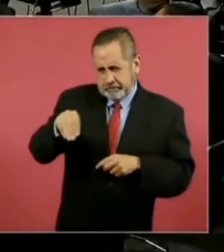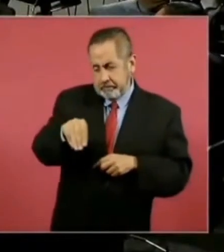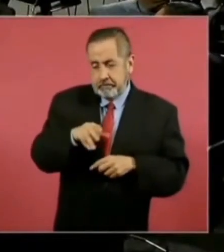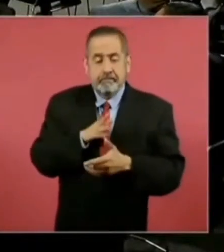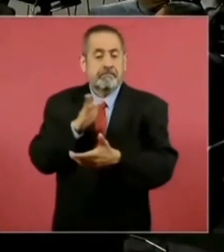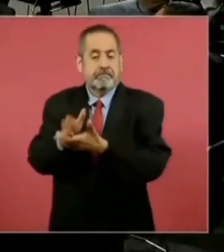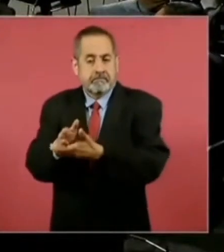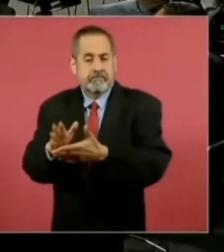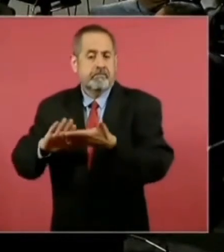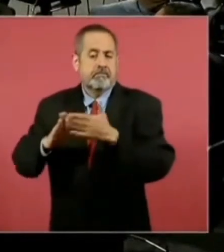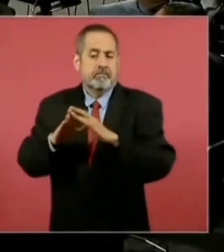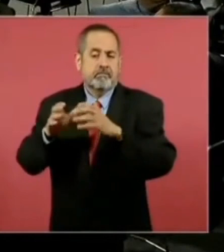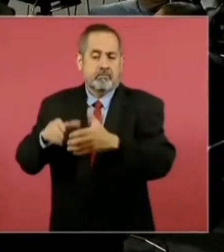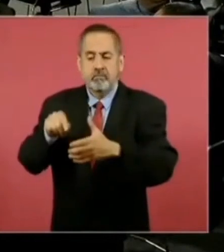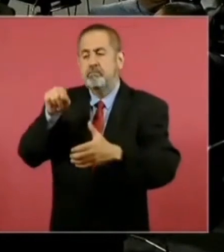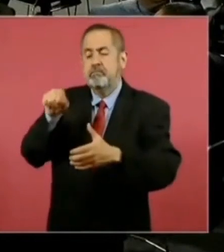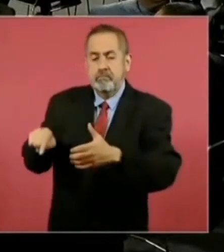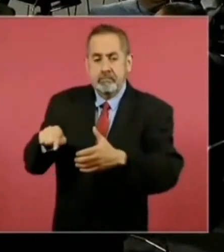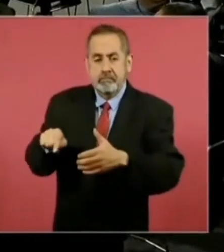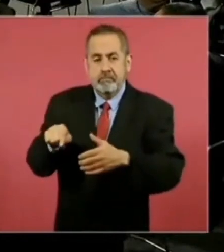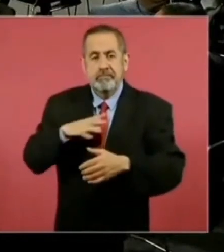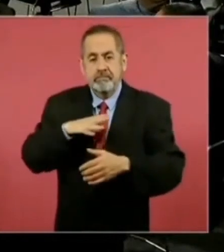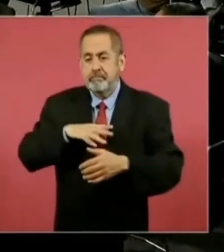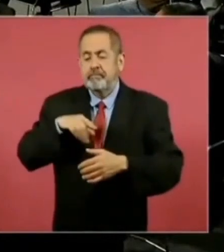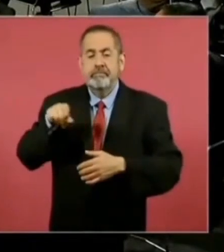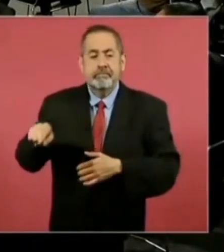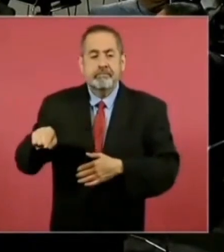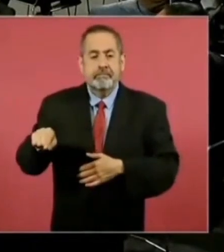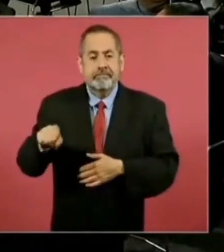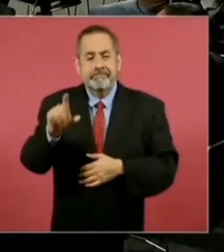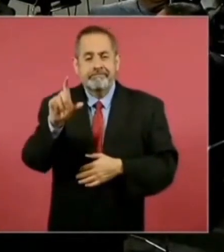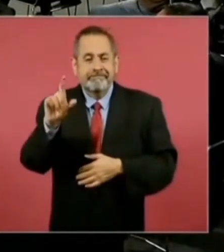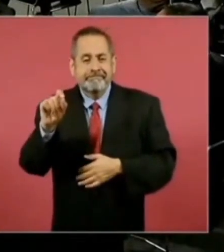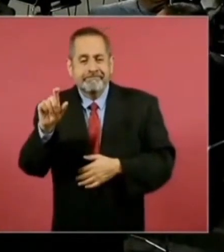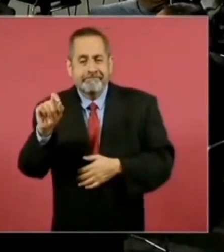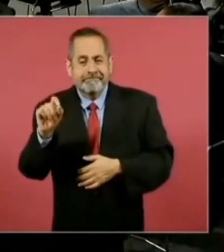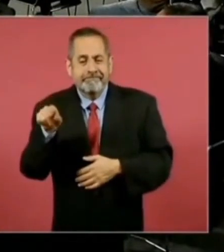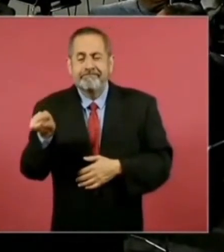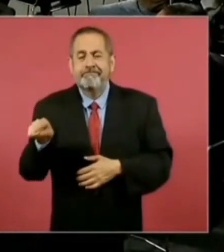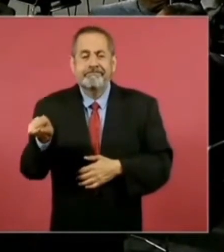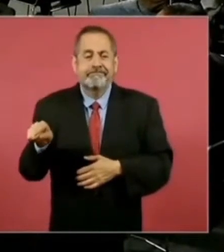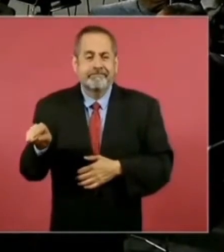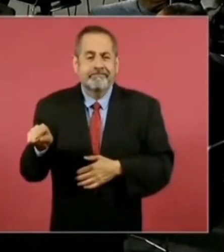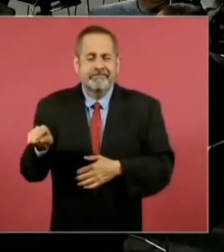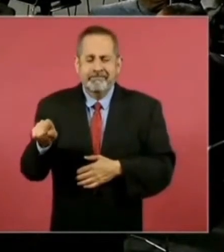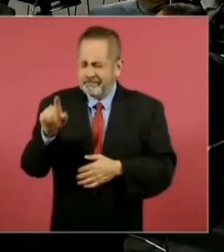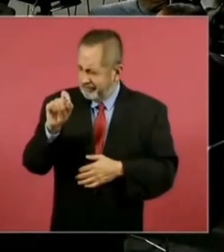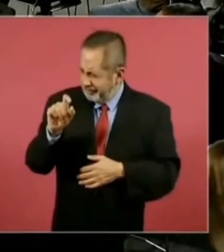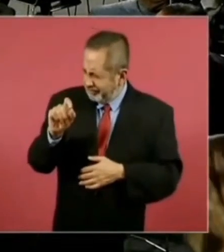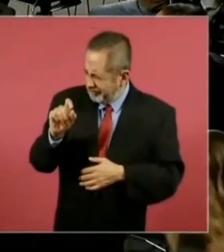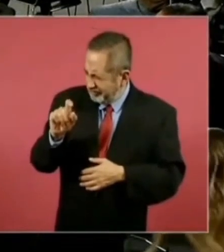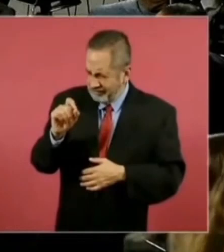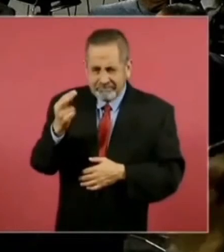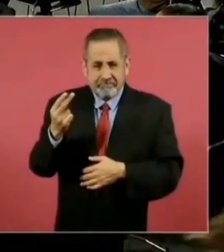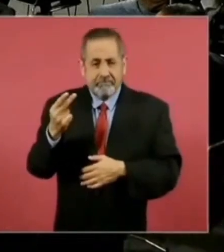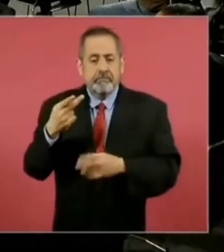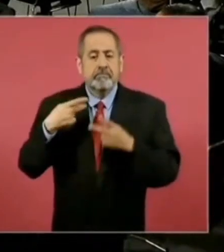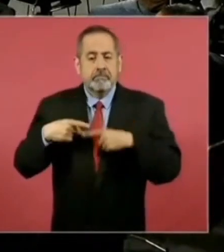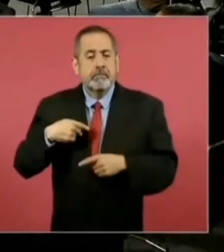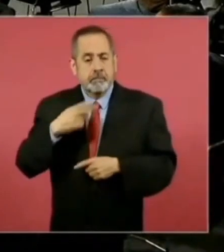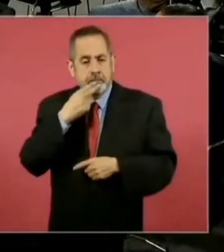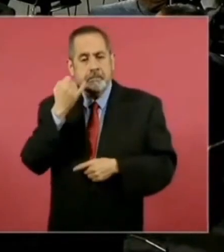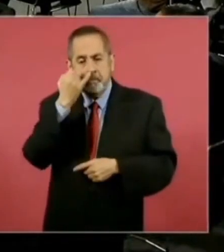fuimos a unas comunidades y ya nada más habían 20 o 25 que hablaban la